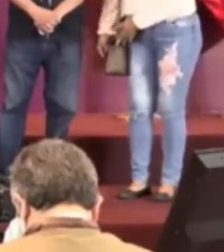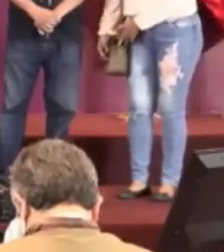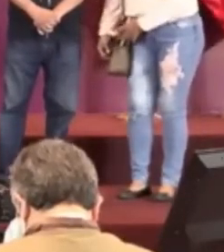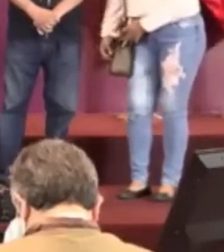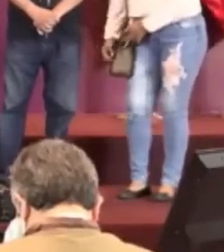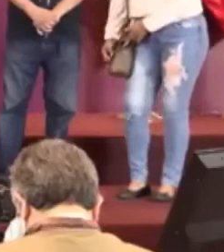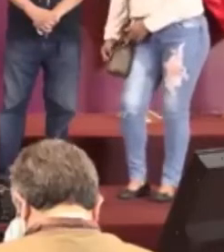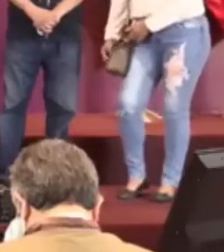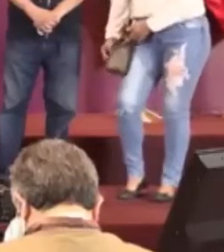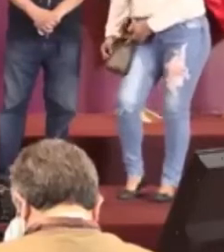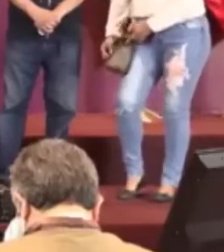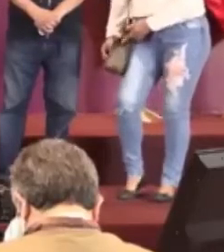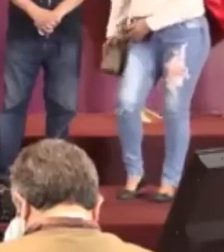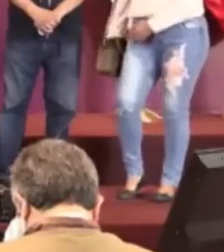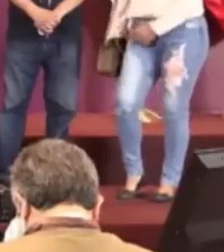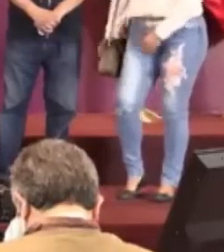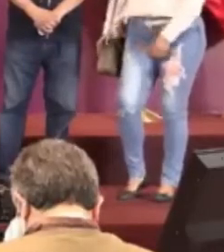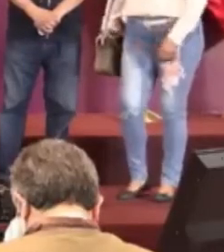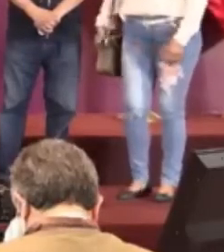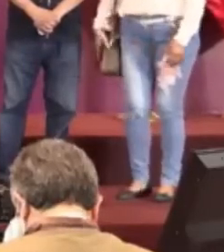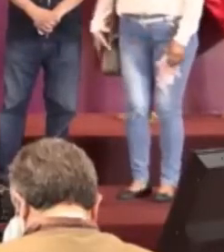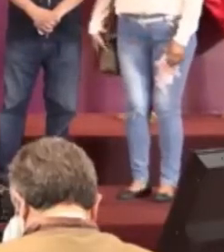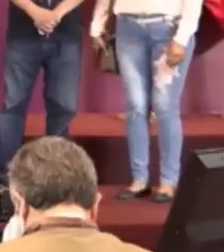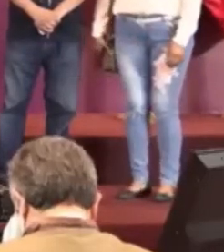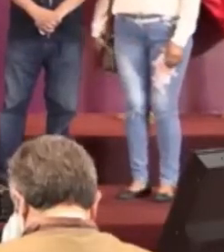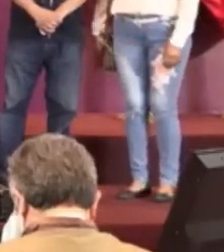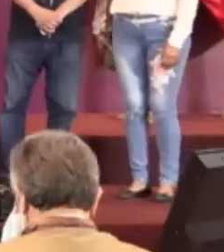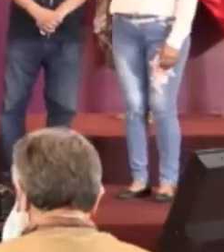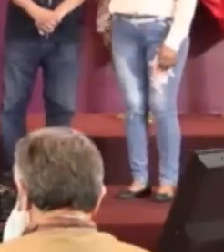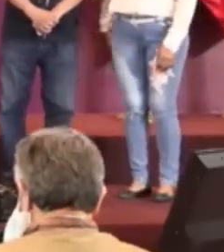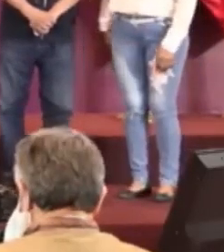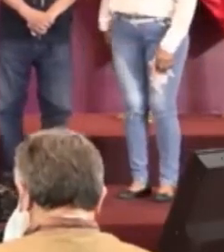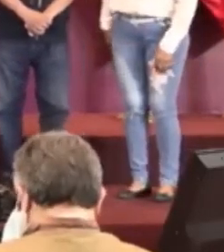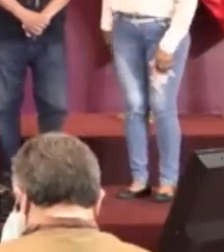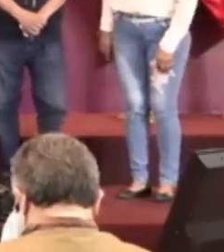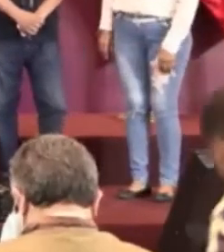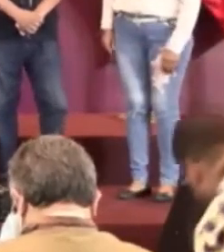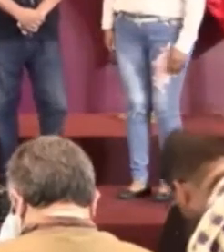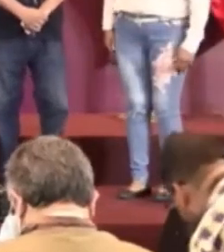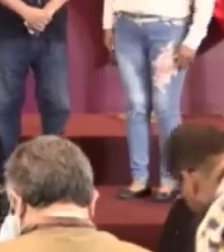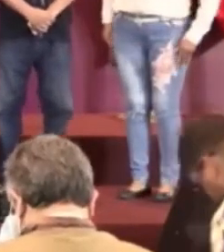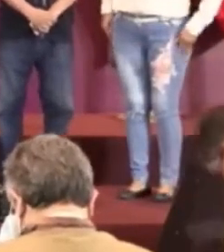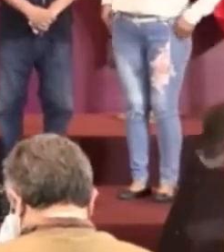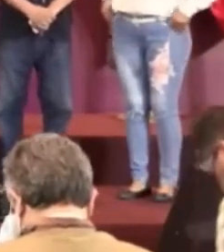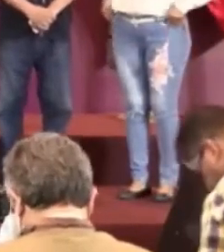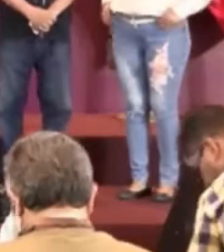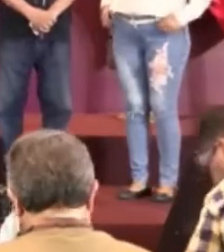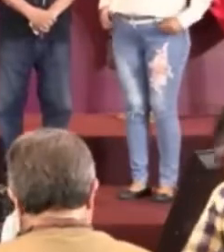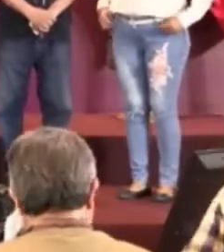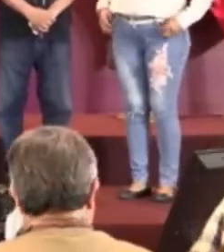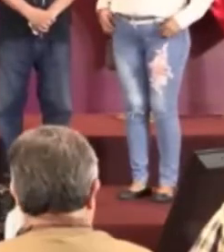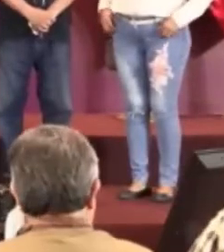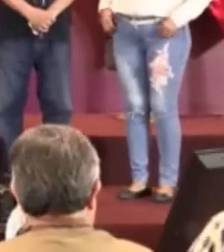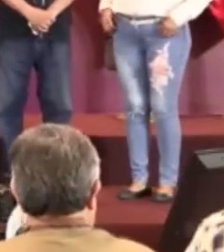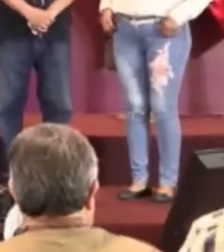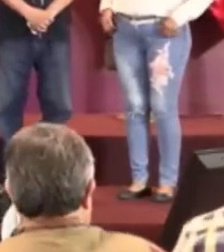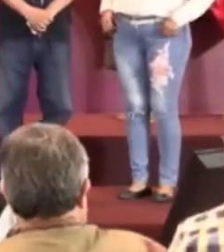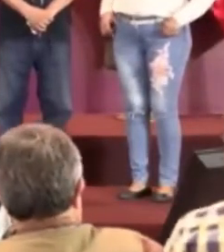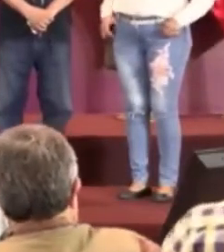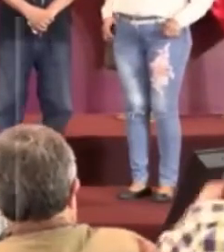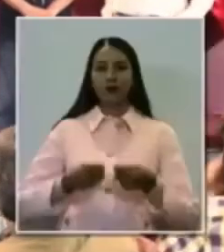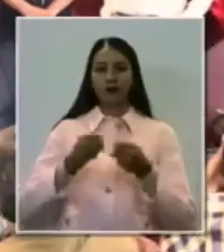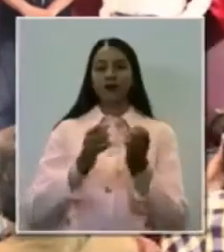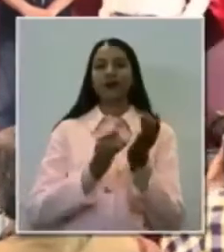la Secretaría de Educación, se encuentra con nosotros, y me permito agradecer el apoyo siempre del equipo que fortalece todas las decisiones